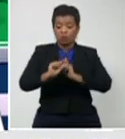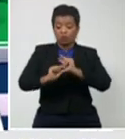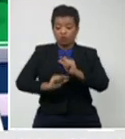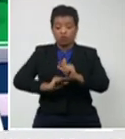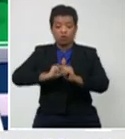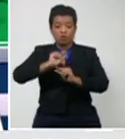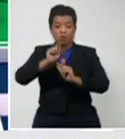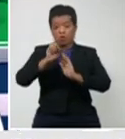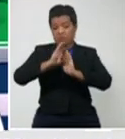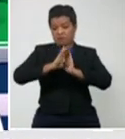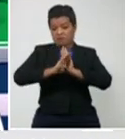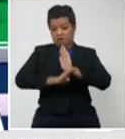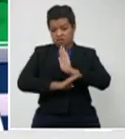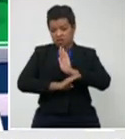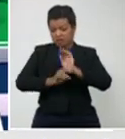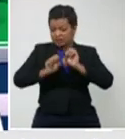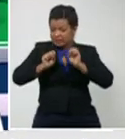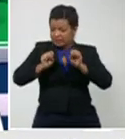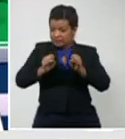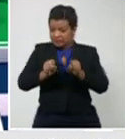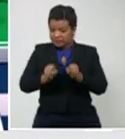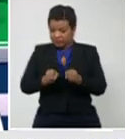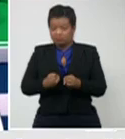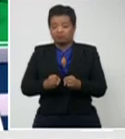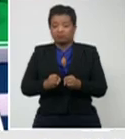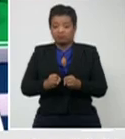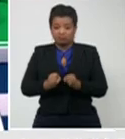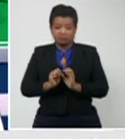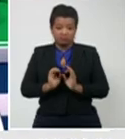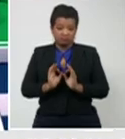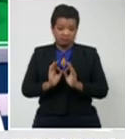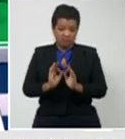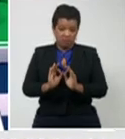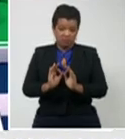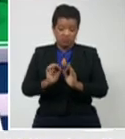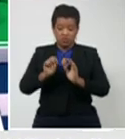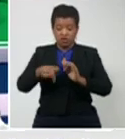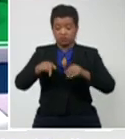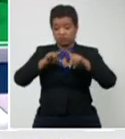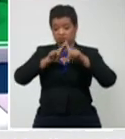medidas más estrictas en nuestro país.